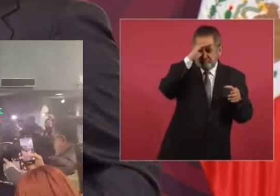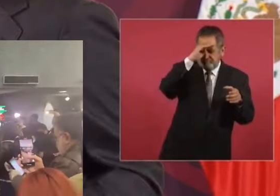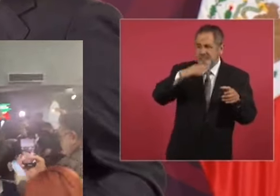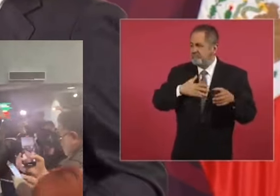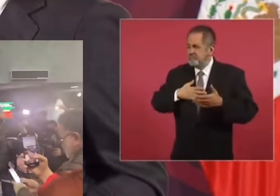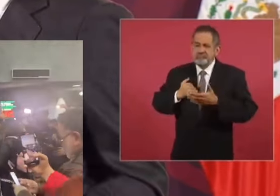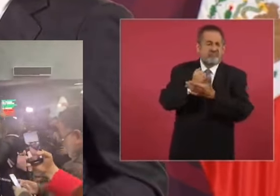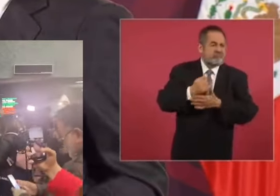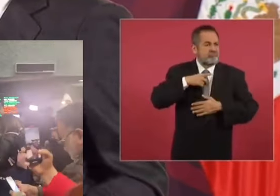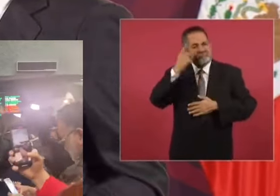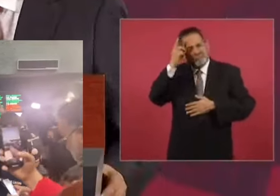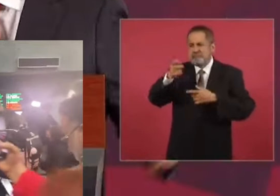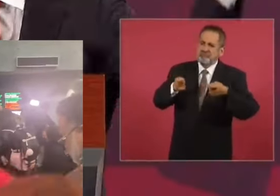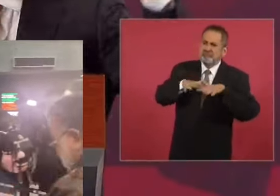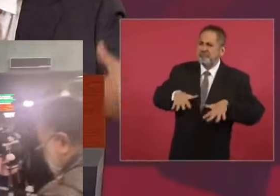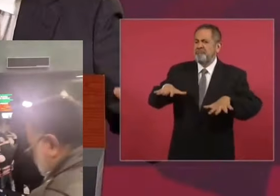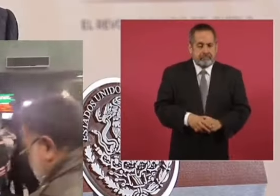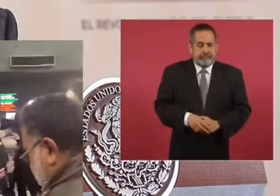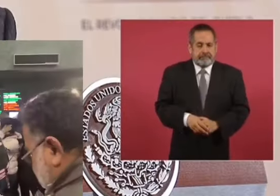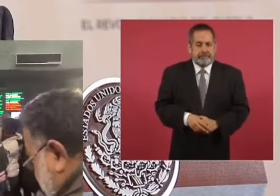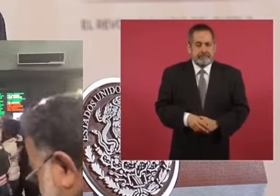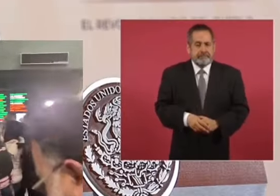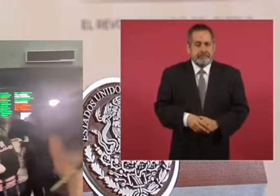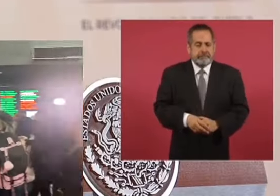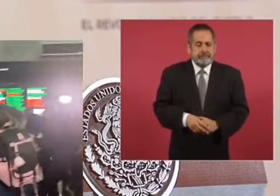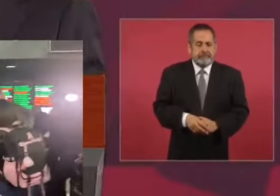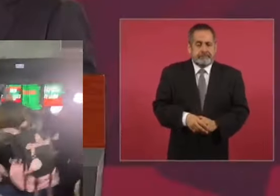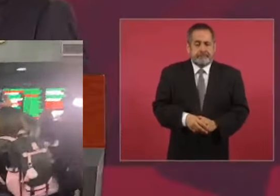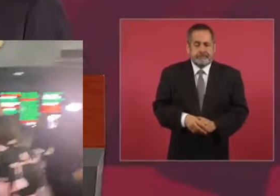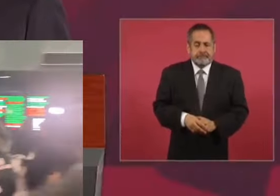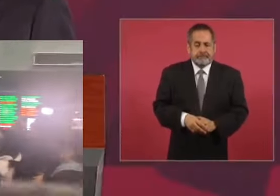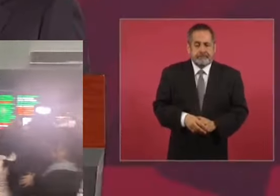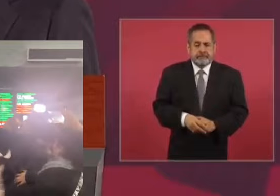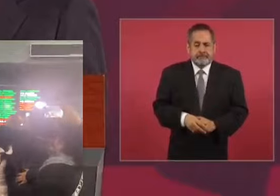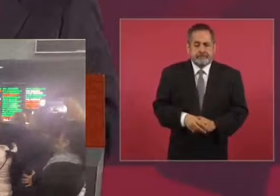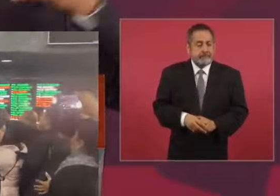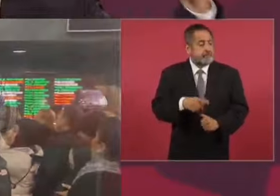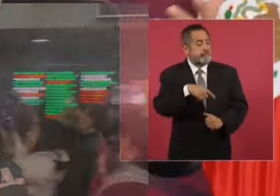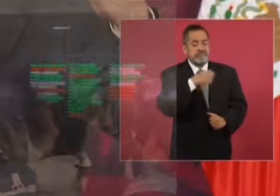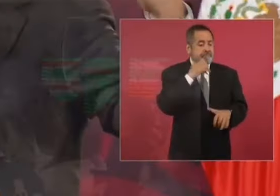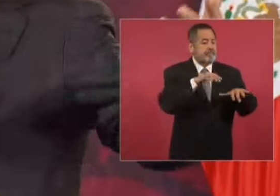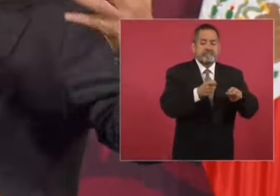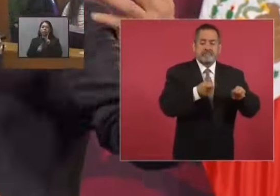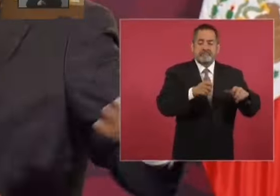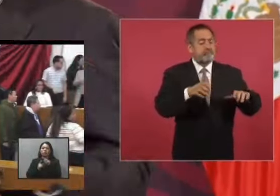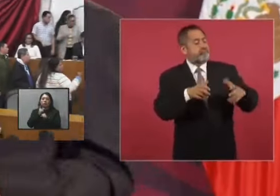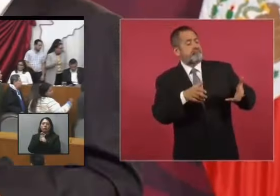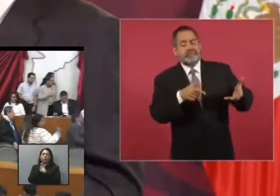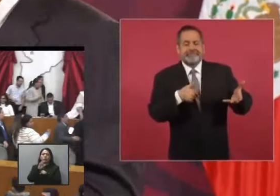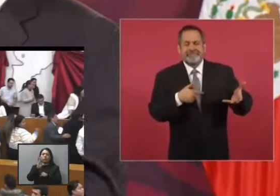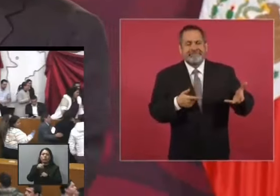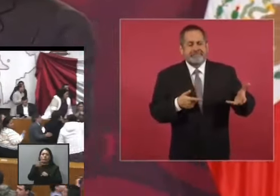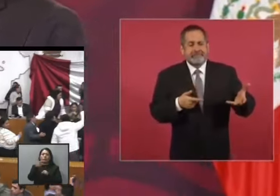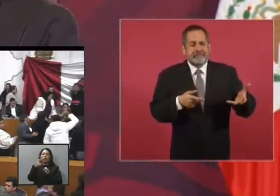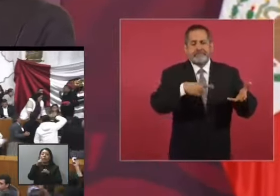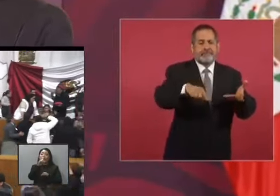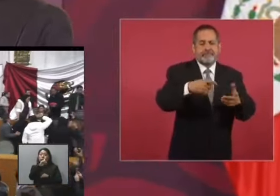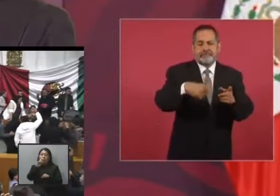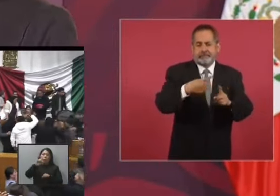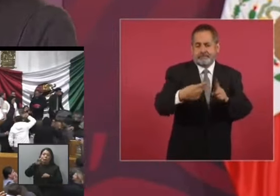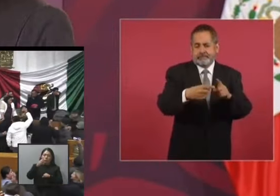dueños de la clase media, se han querido apoderar, ¿no?, de la clase